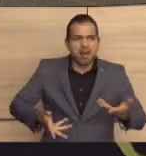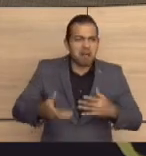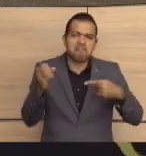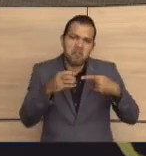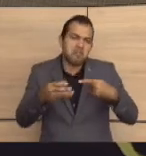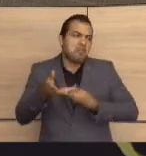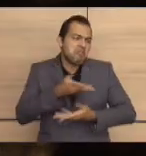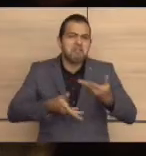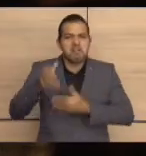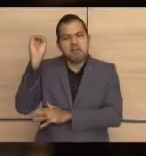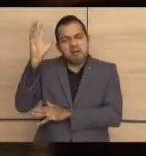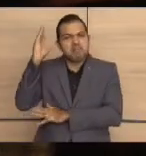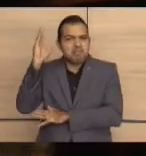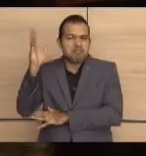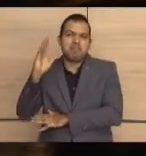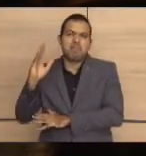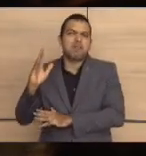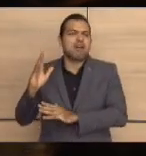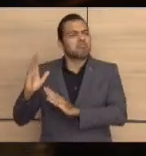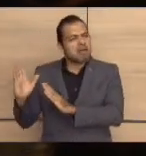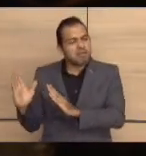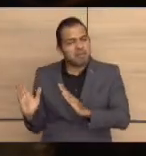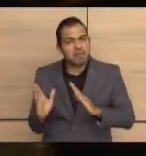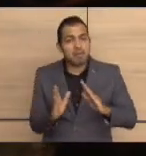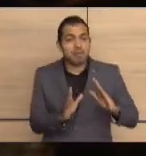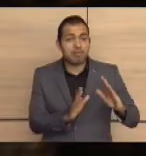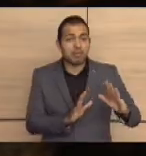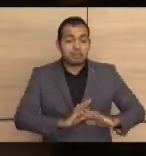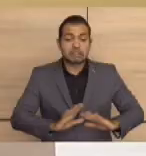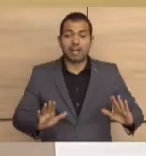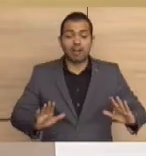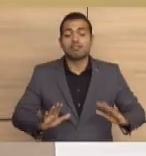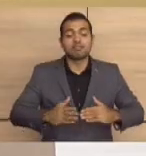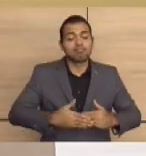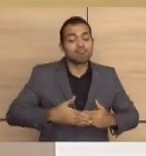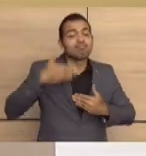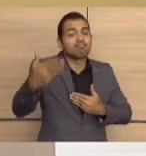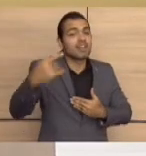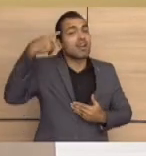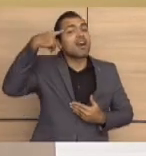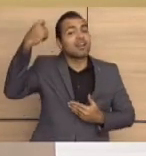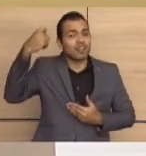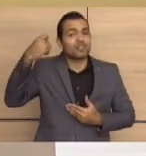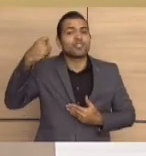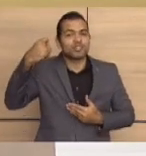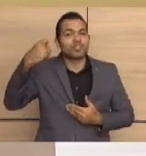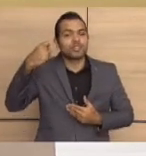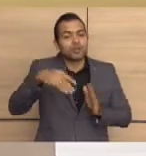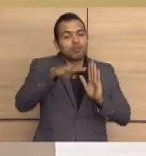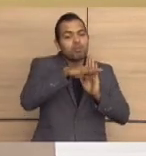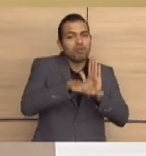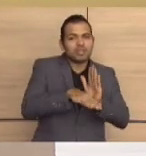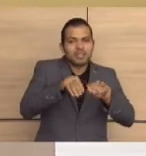lo que verdaderamente, o mejor, el reto que se avecina o que viene para la política pública en términos